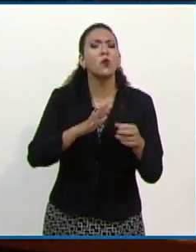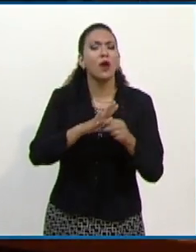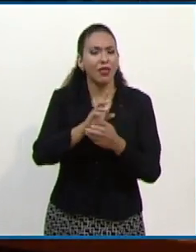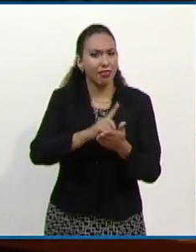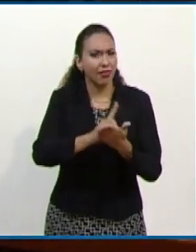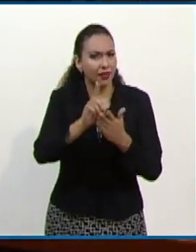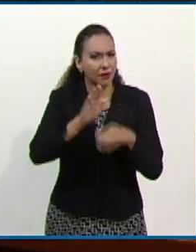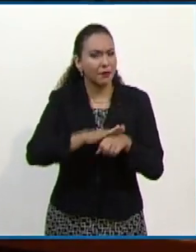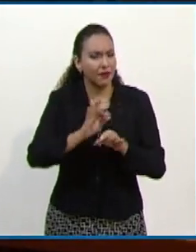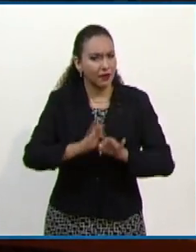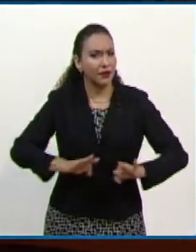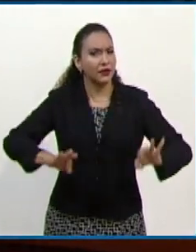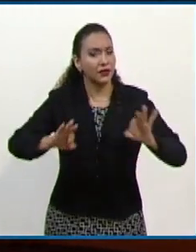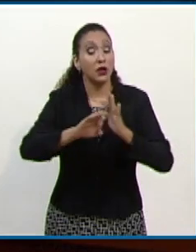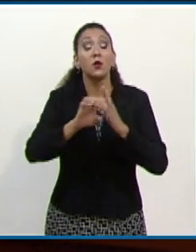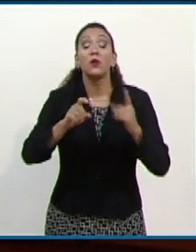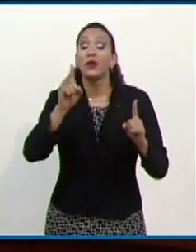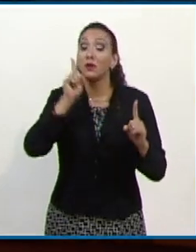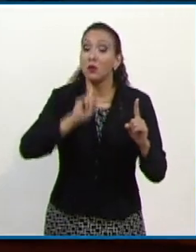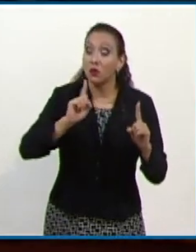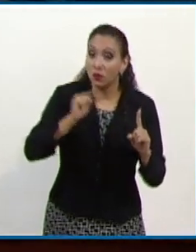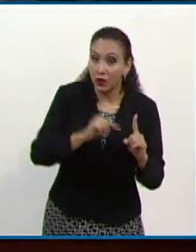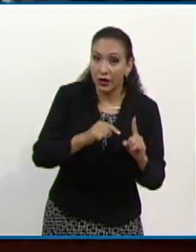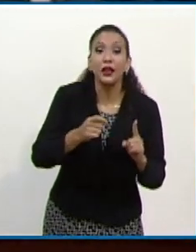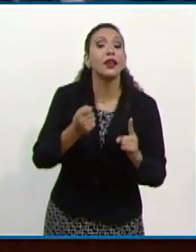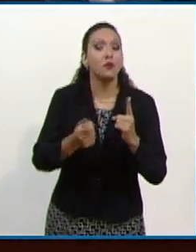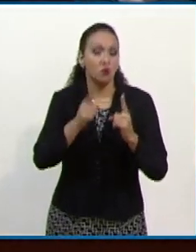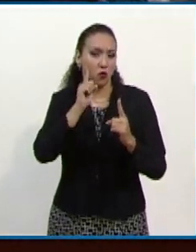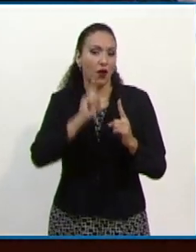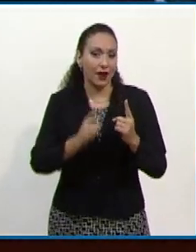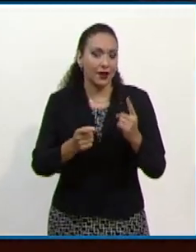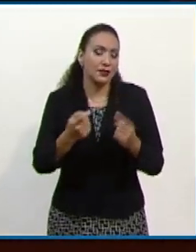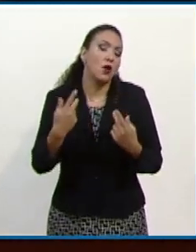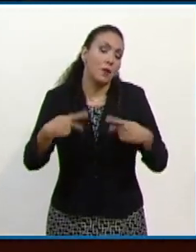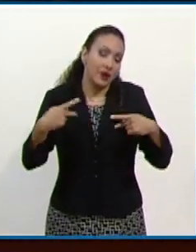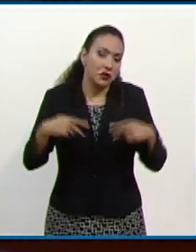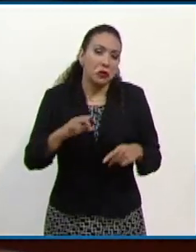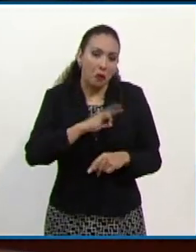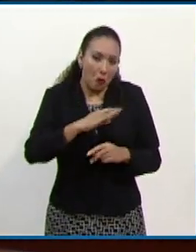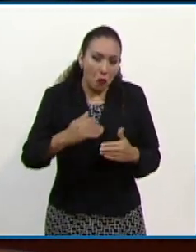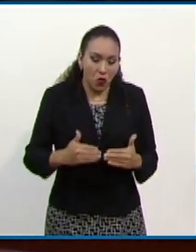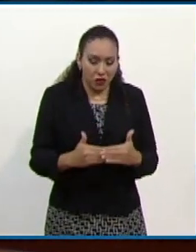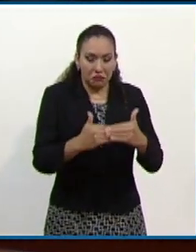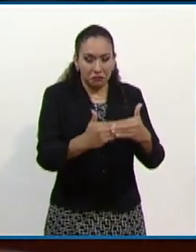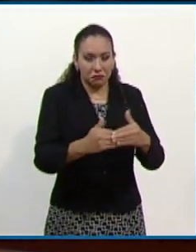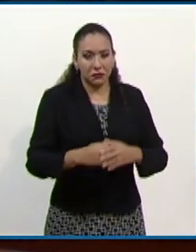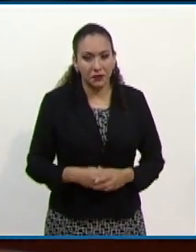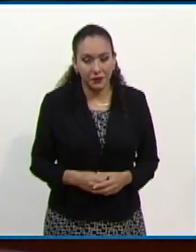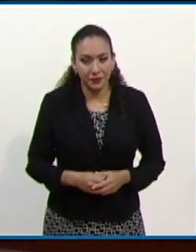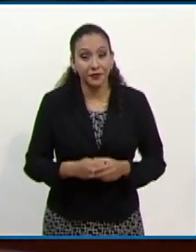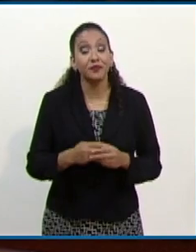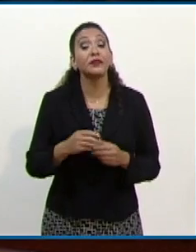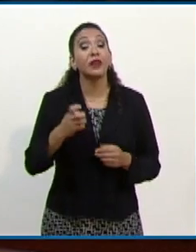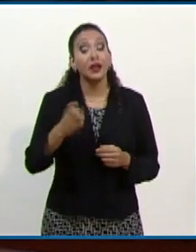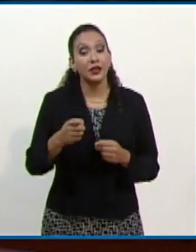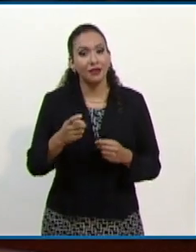fundamentales, específicamente de mujeres y personas gestantes. Dicha disposición también violaba los principios de